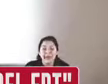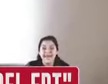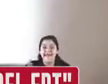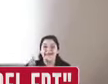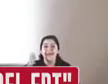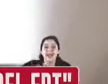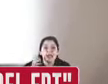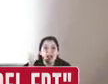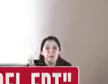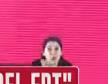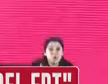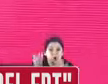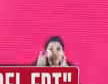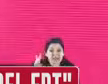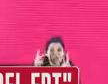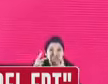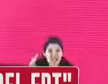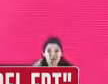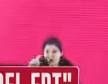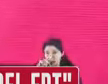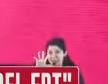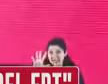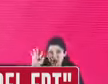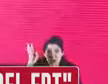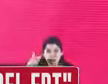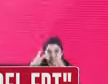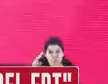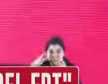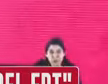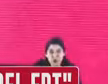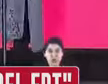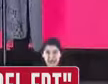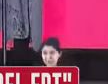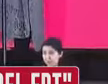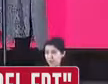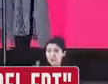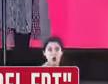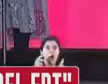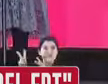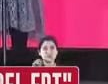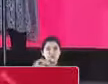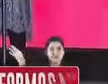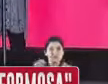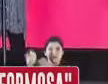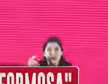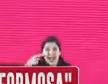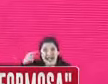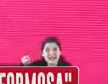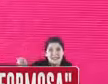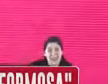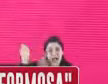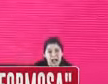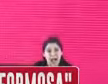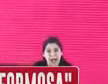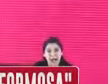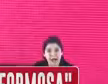la exportación el 75% de lo que se exportaba en carne hasta que alberto como la medida iba china que